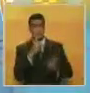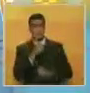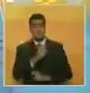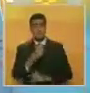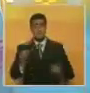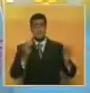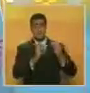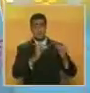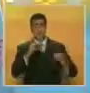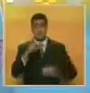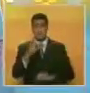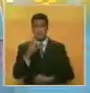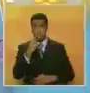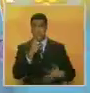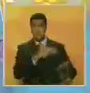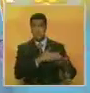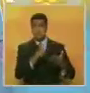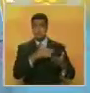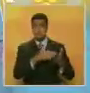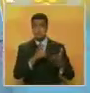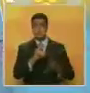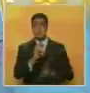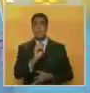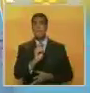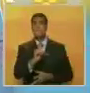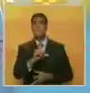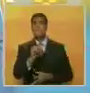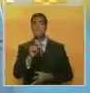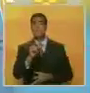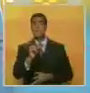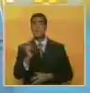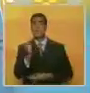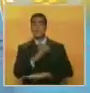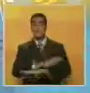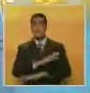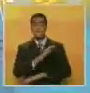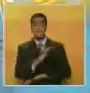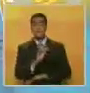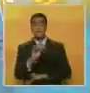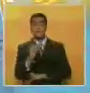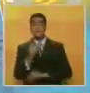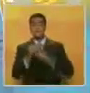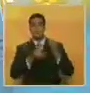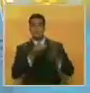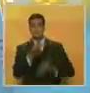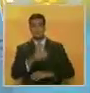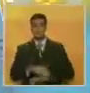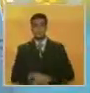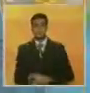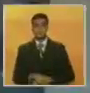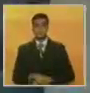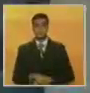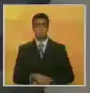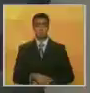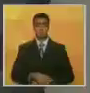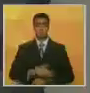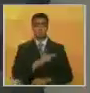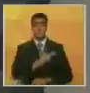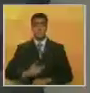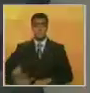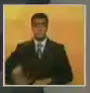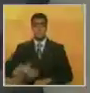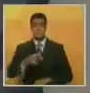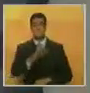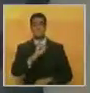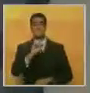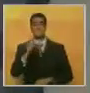está de acuerdo o no con la expropiación de los galpones de empresas Polar en Barquisimeto. Fiorella Gredo nos amplía esta información. El presidente de